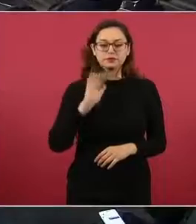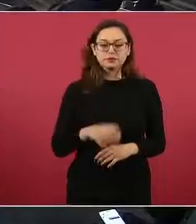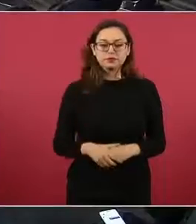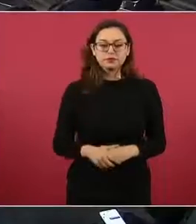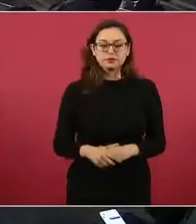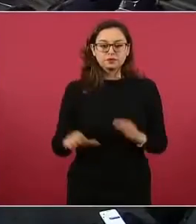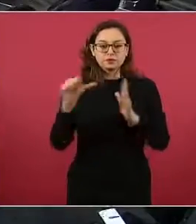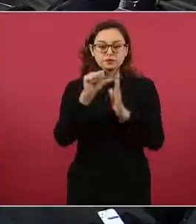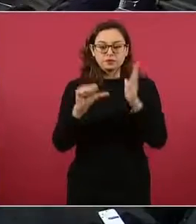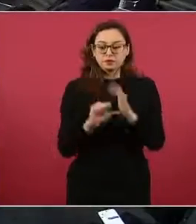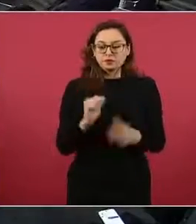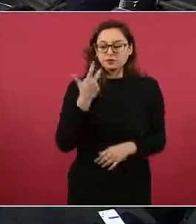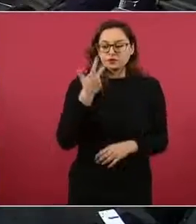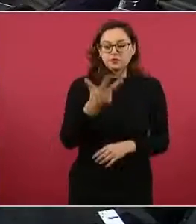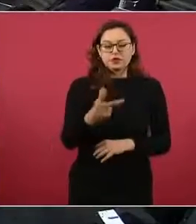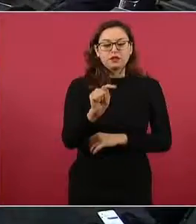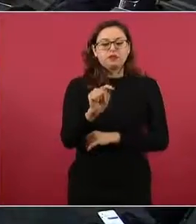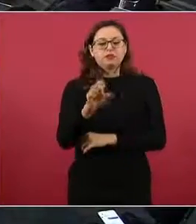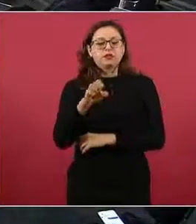Ponlo, porque